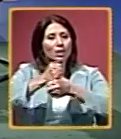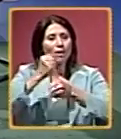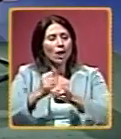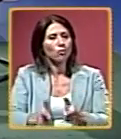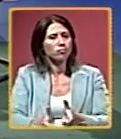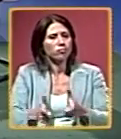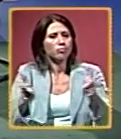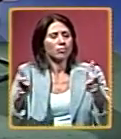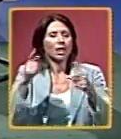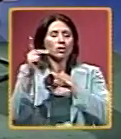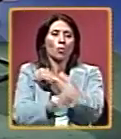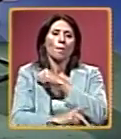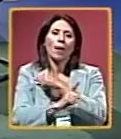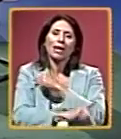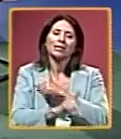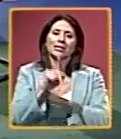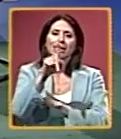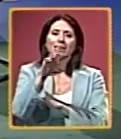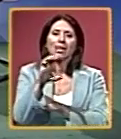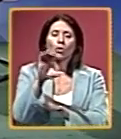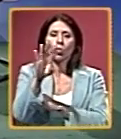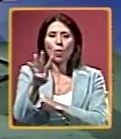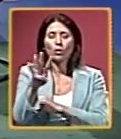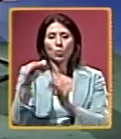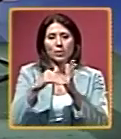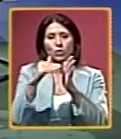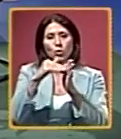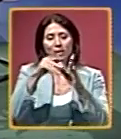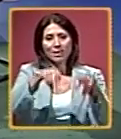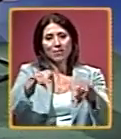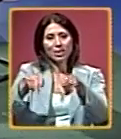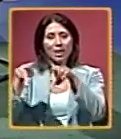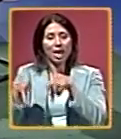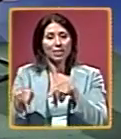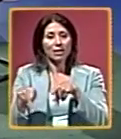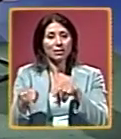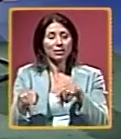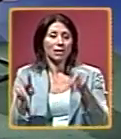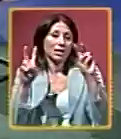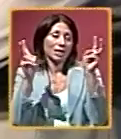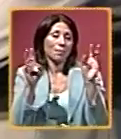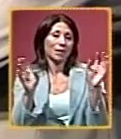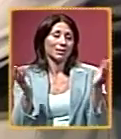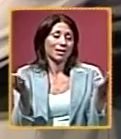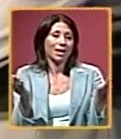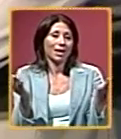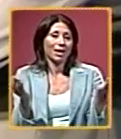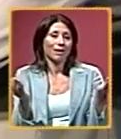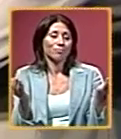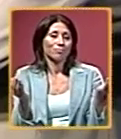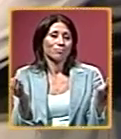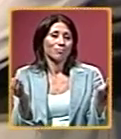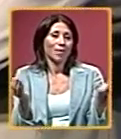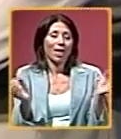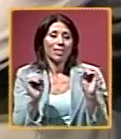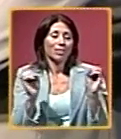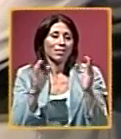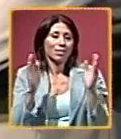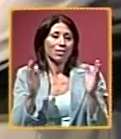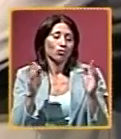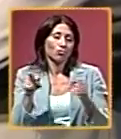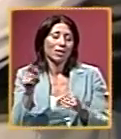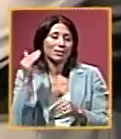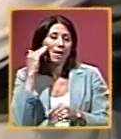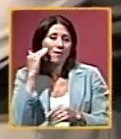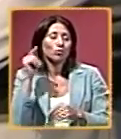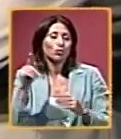y es un país de 104 millones de habitantes. Usted más que nadie lo sabe, ha vivido en México, ha trabajado en